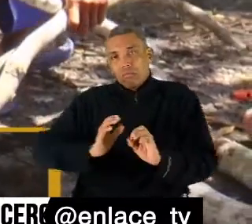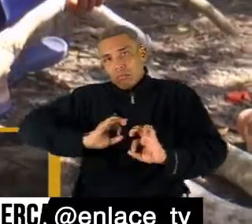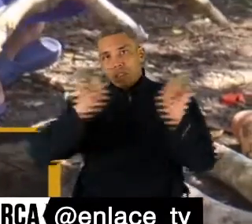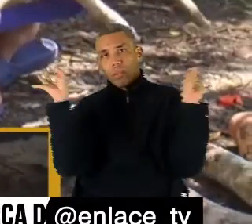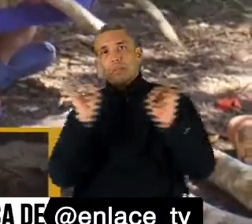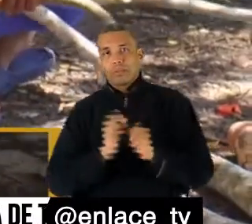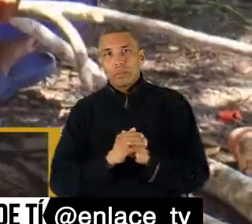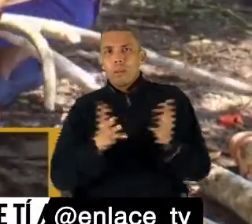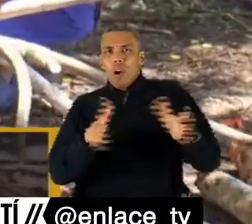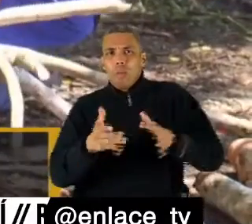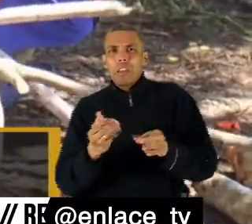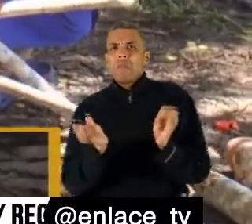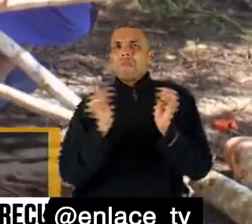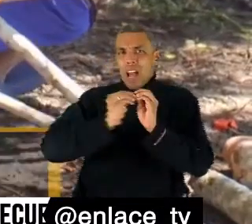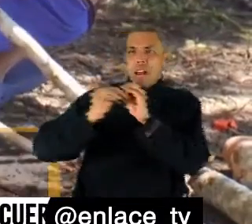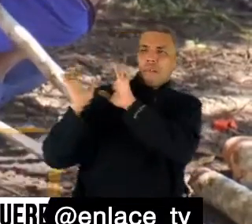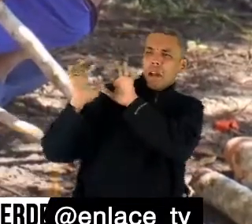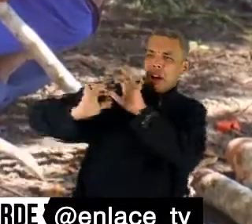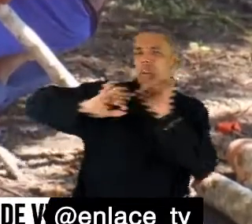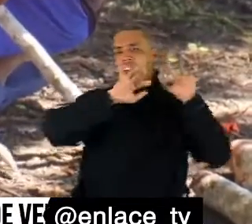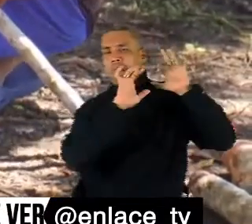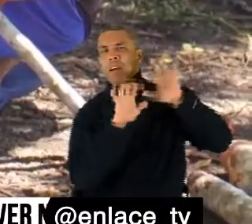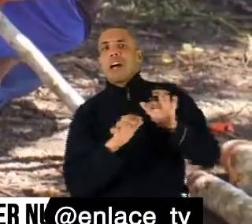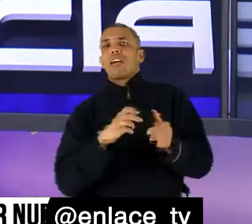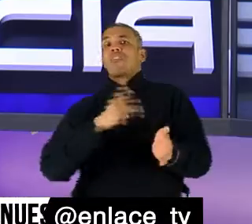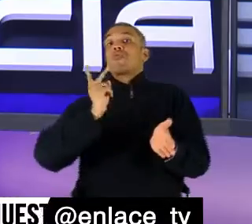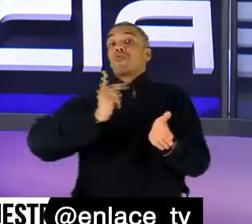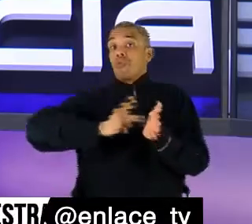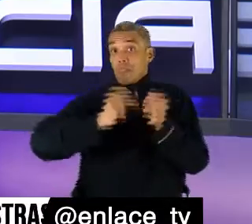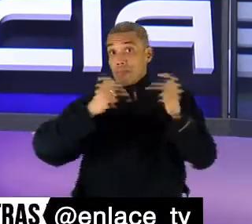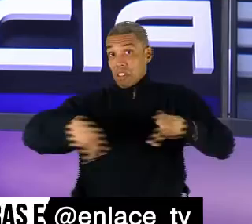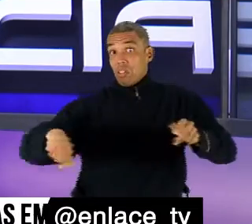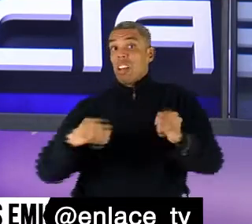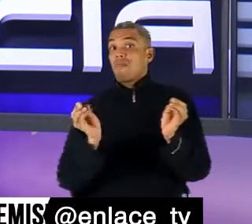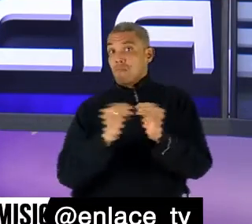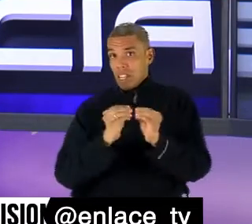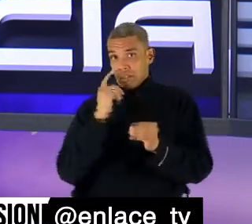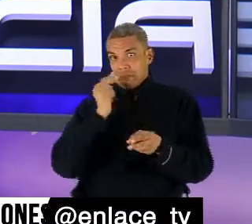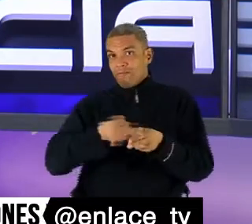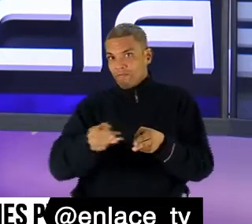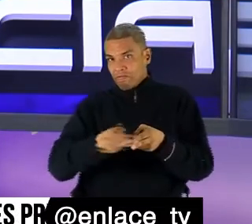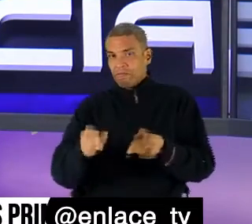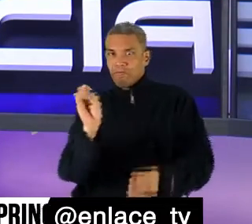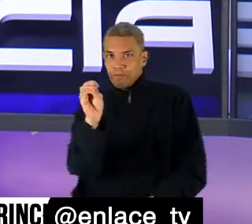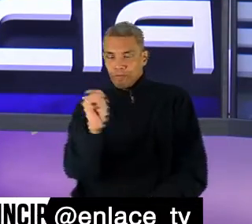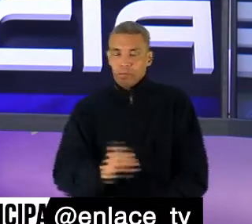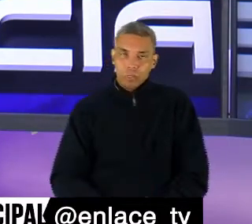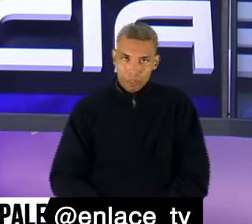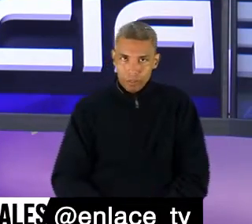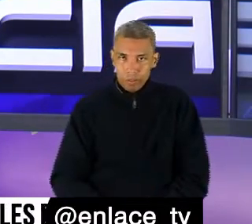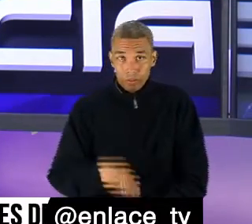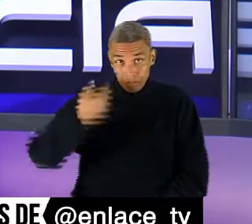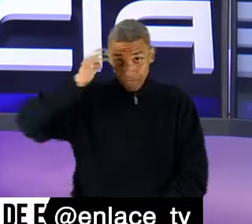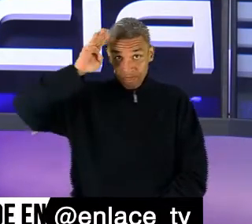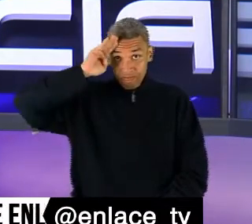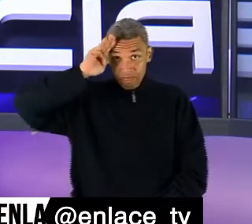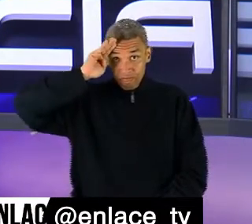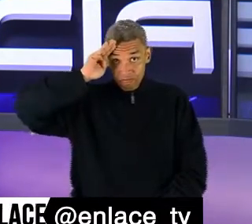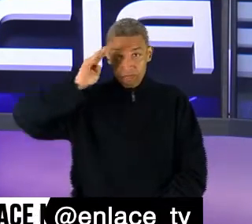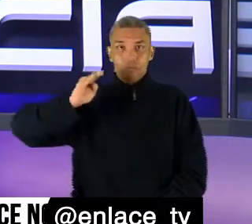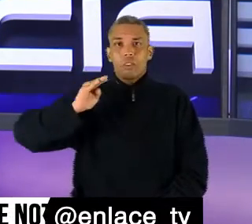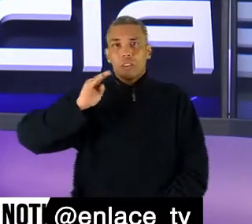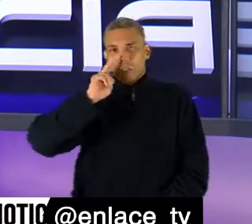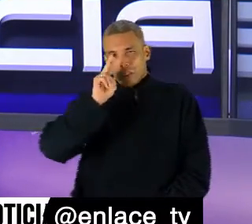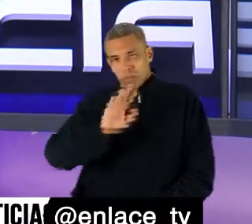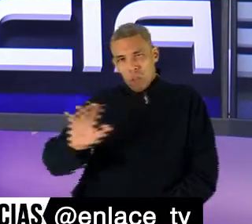de aproximadamente 2.500 personas. El teniente coronel John Freddy Santos, comandante del Departamento de Policía